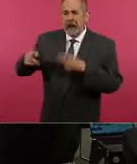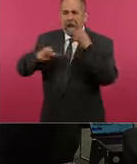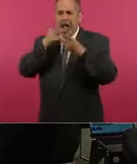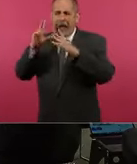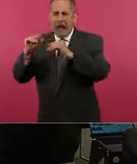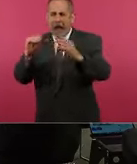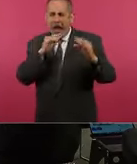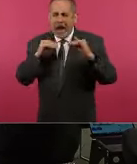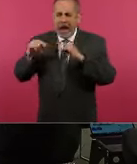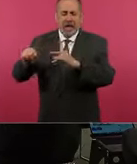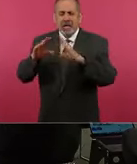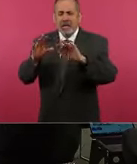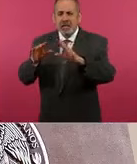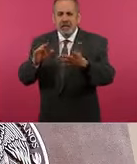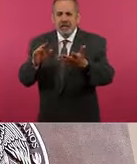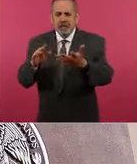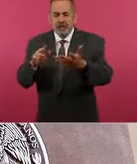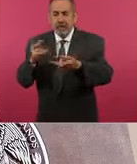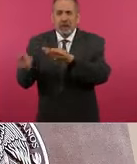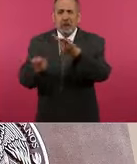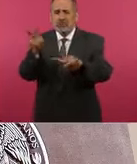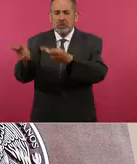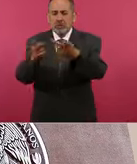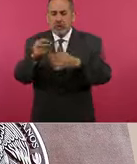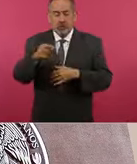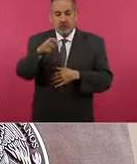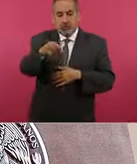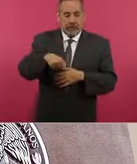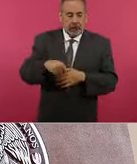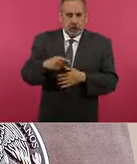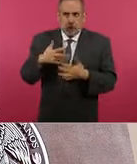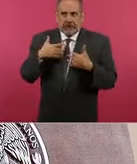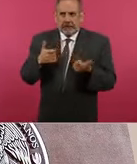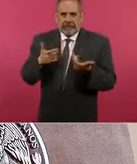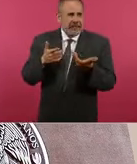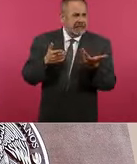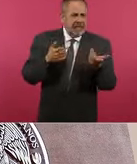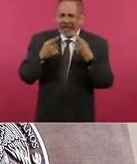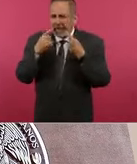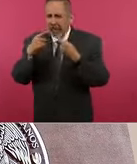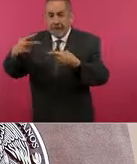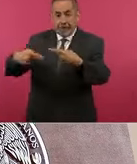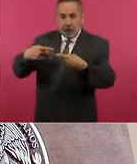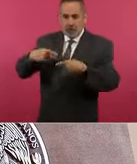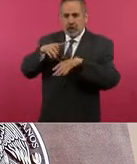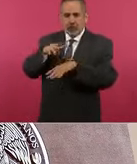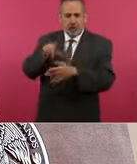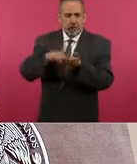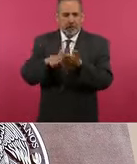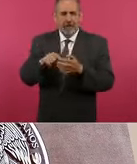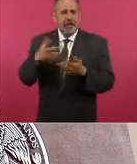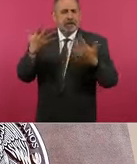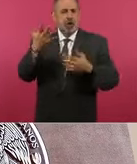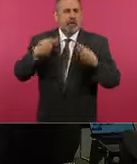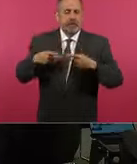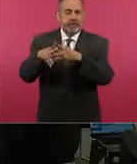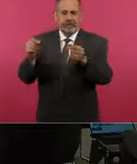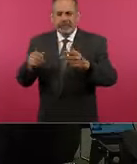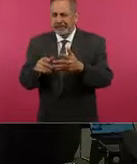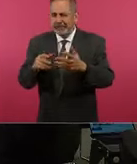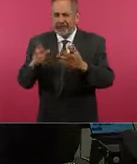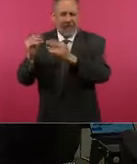mismo tiempo, no se entendieron las preguntas de los reporteros sobre los desaparecidos de Lagos de Moreno. Ante el ruido, el